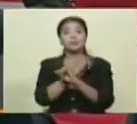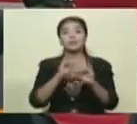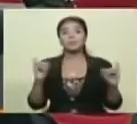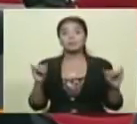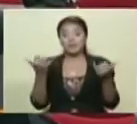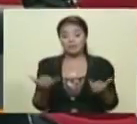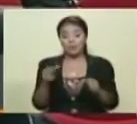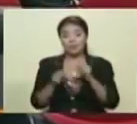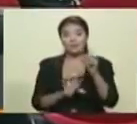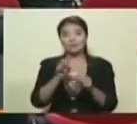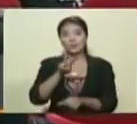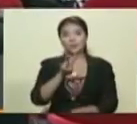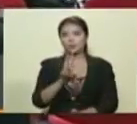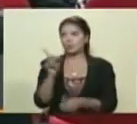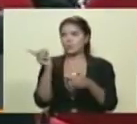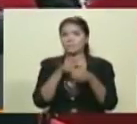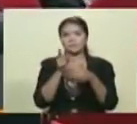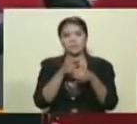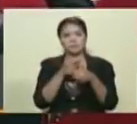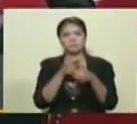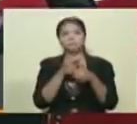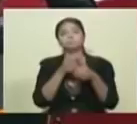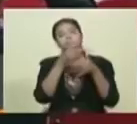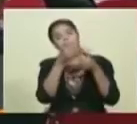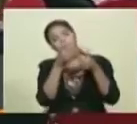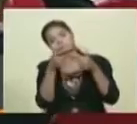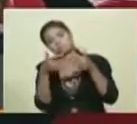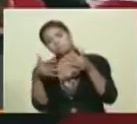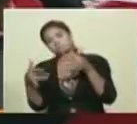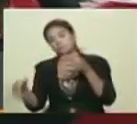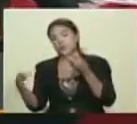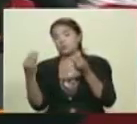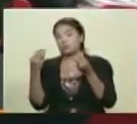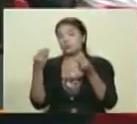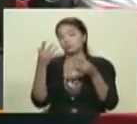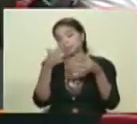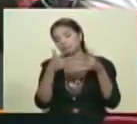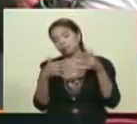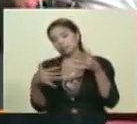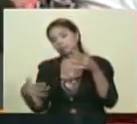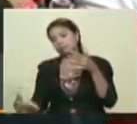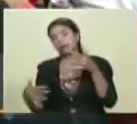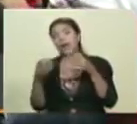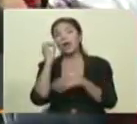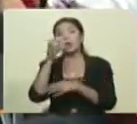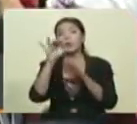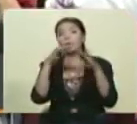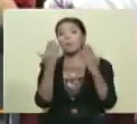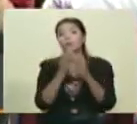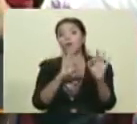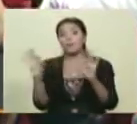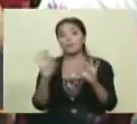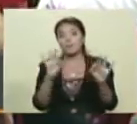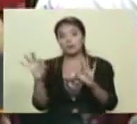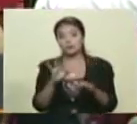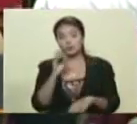siglo XXI, es lo primero. Sobre eso podemos hablar bastante en la cumbre mundial y en su preparación,